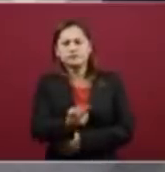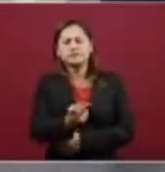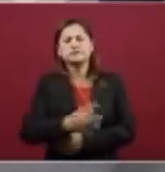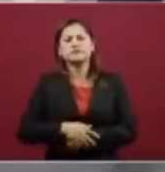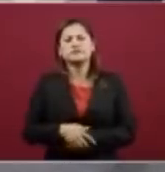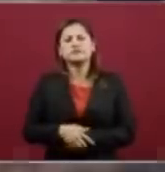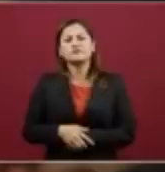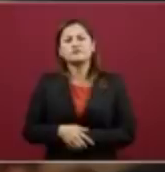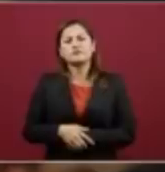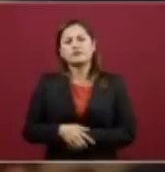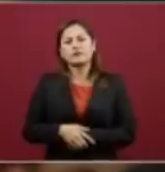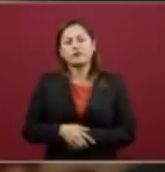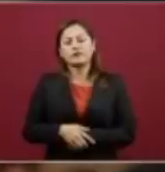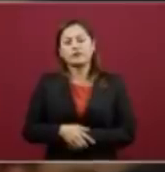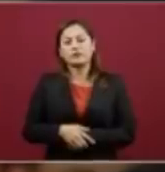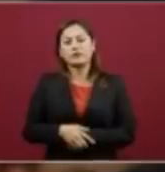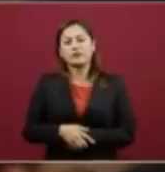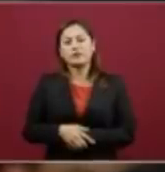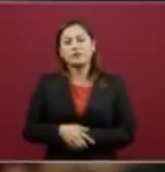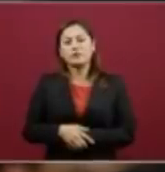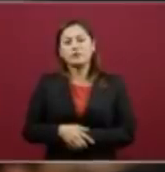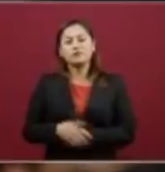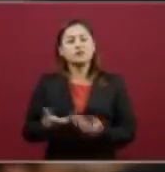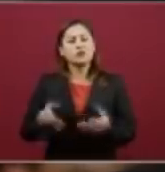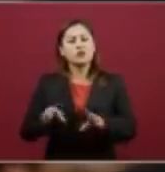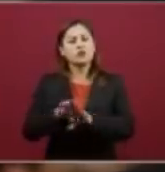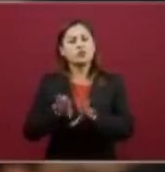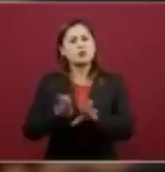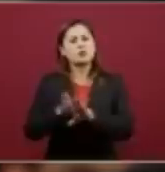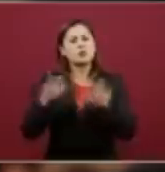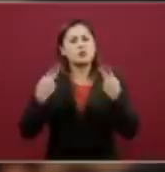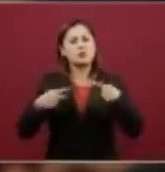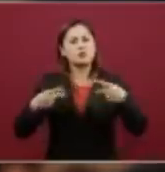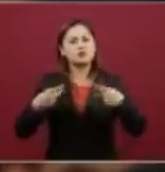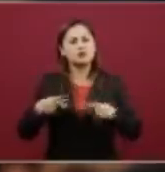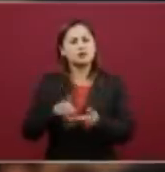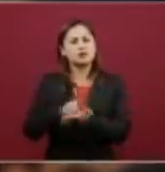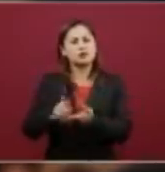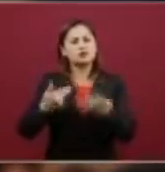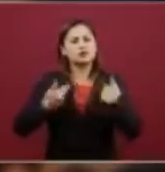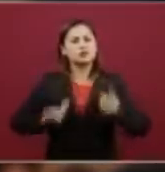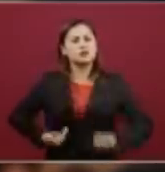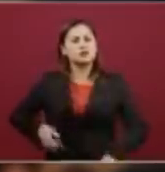que los defensores de derechos humanos pierdan la vida?